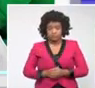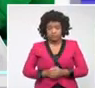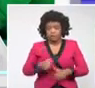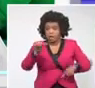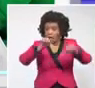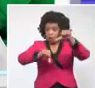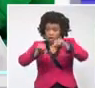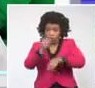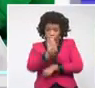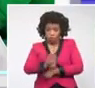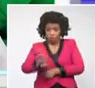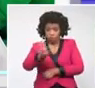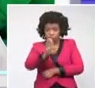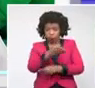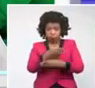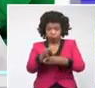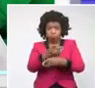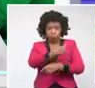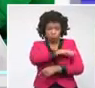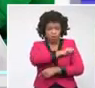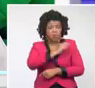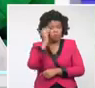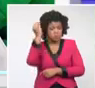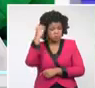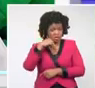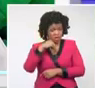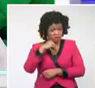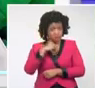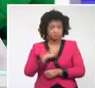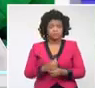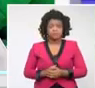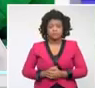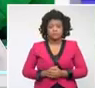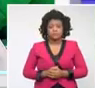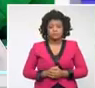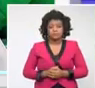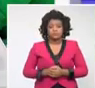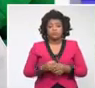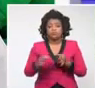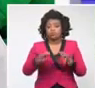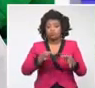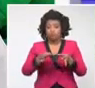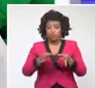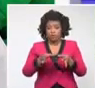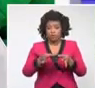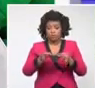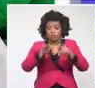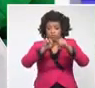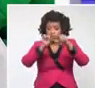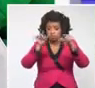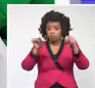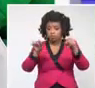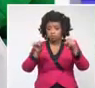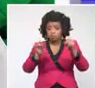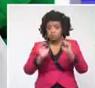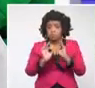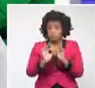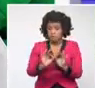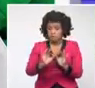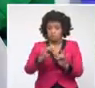biología molecular que ya nuestra población conoce, tenemos funcionando en Cuba. El análisis de estas